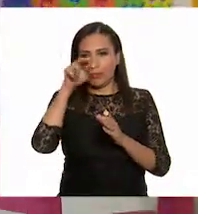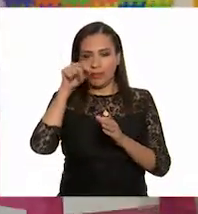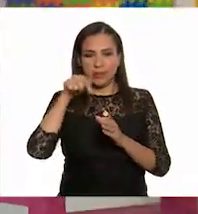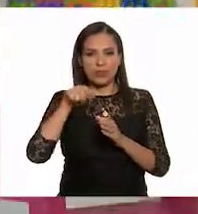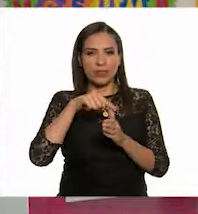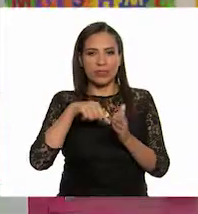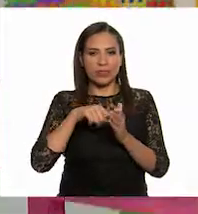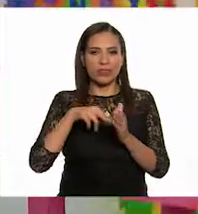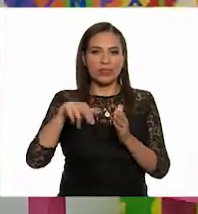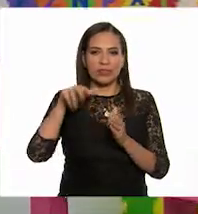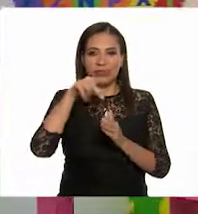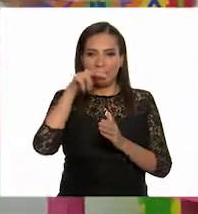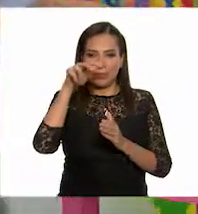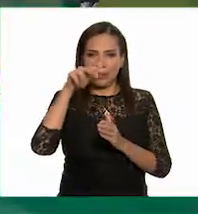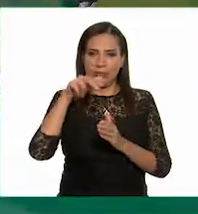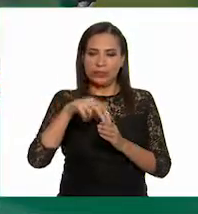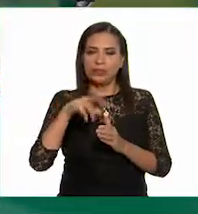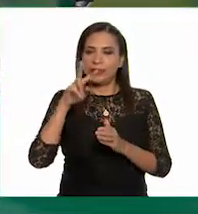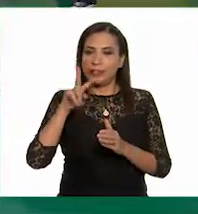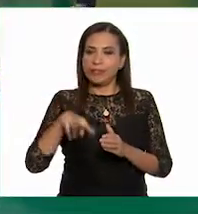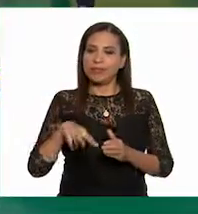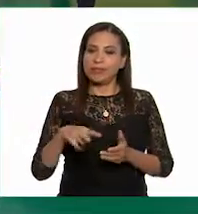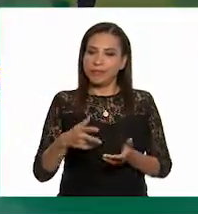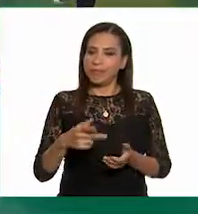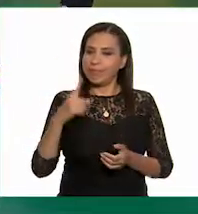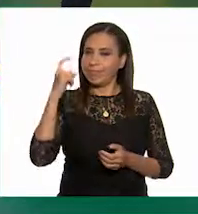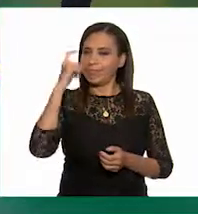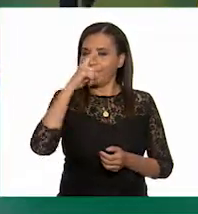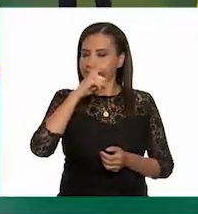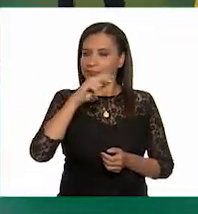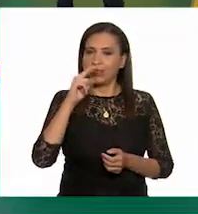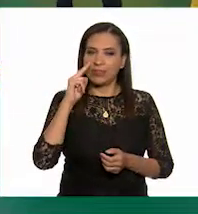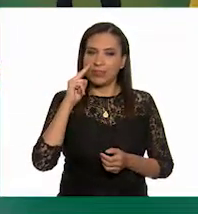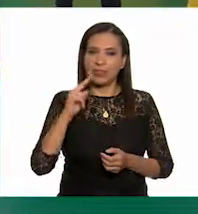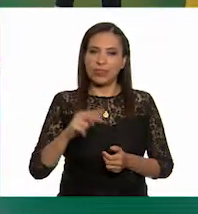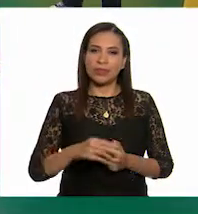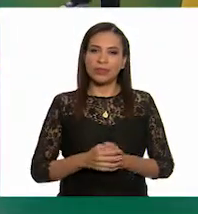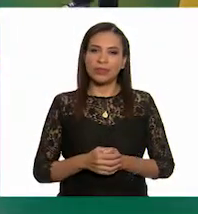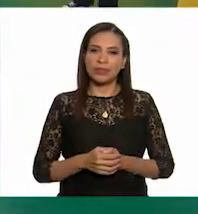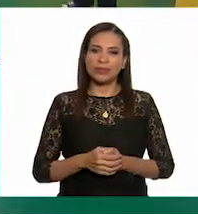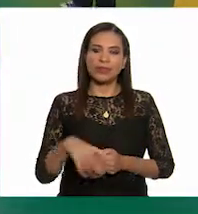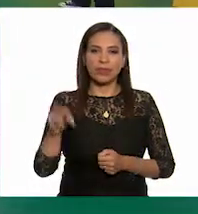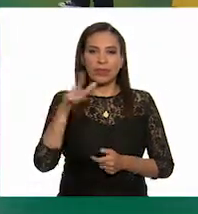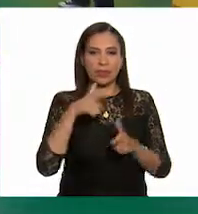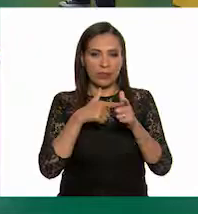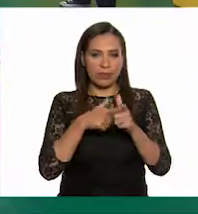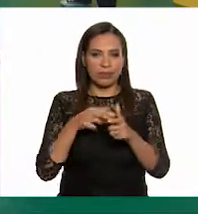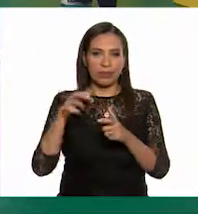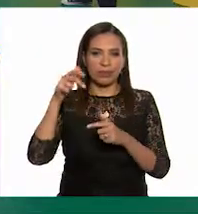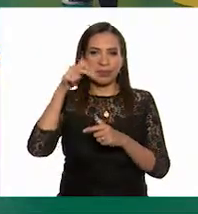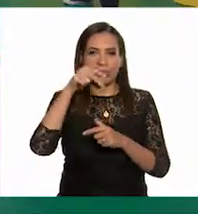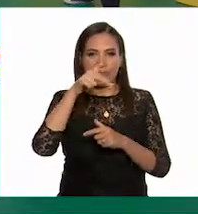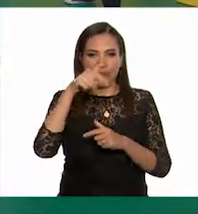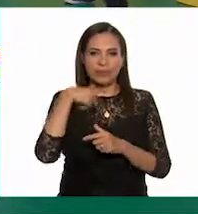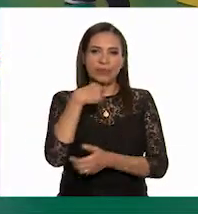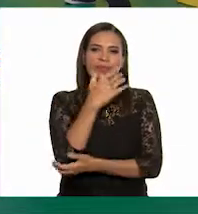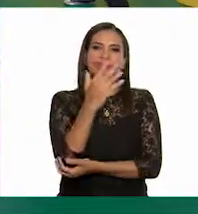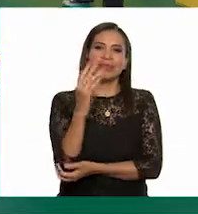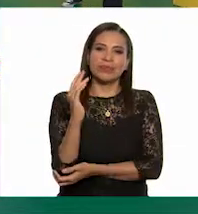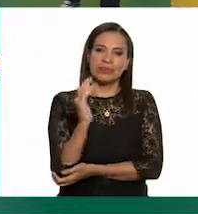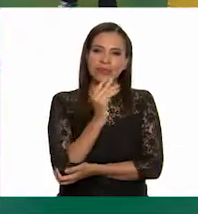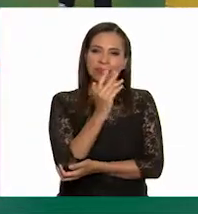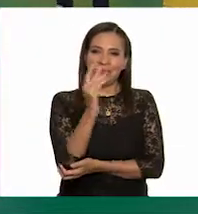subida sí que está realmente difícil. A ver. Ustedes sigan subiendo, yo voy al bosque.